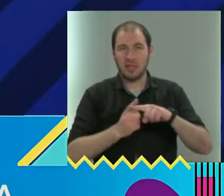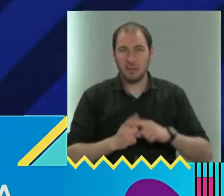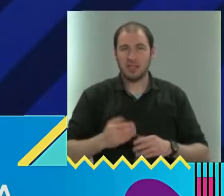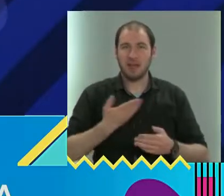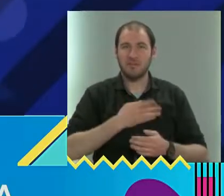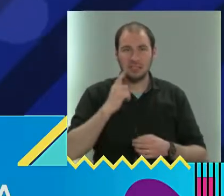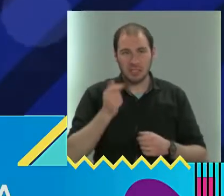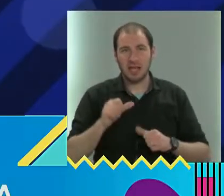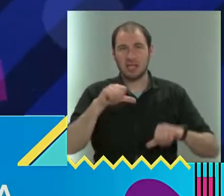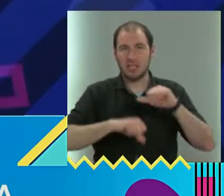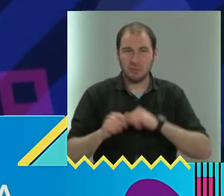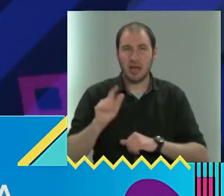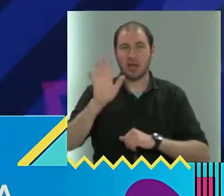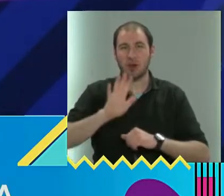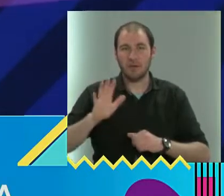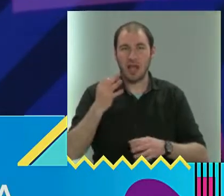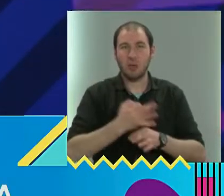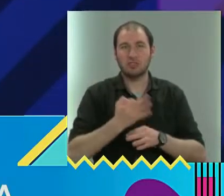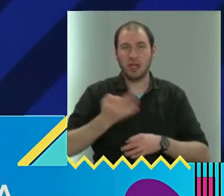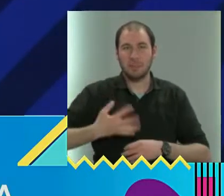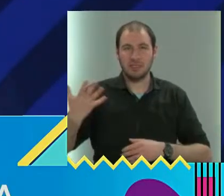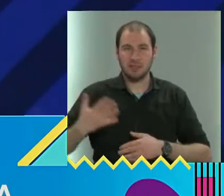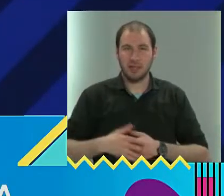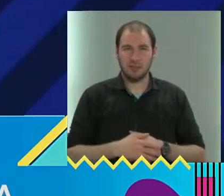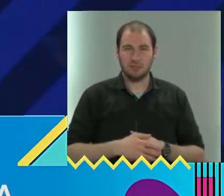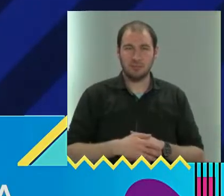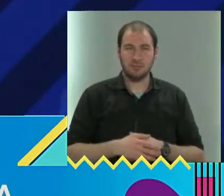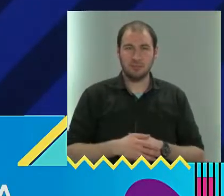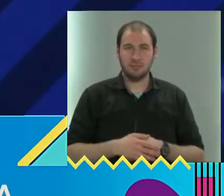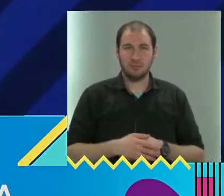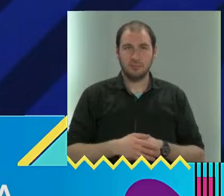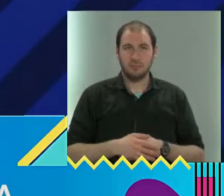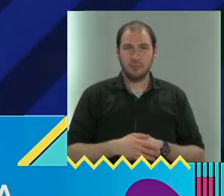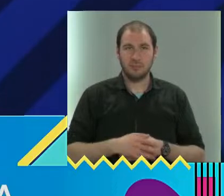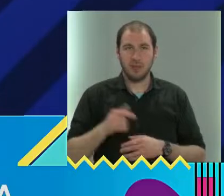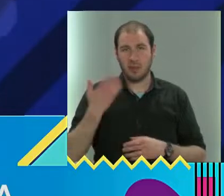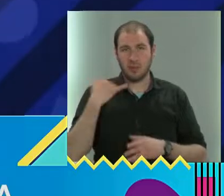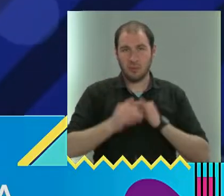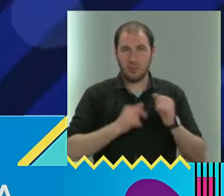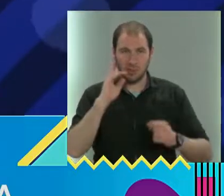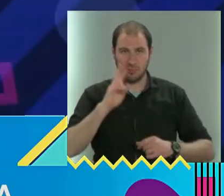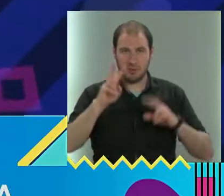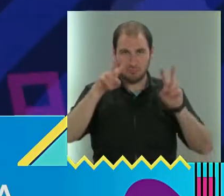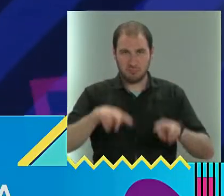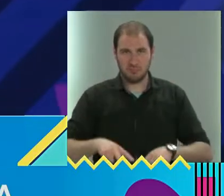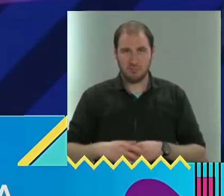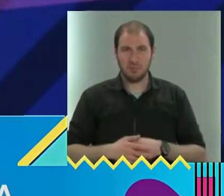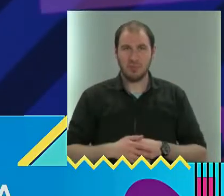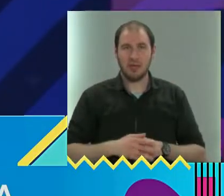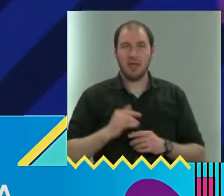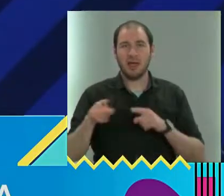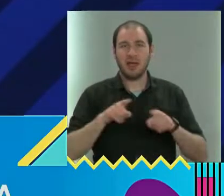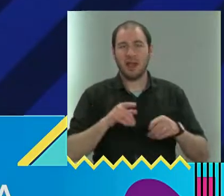matemática, física, química, geografía y educación especial. Las mencionamos, las podemos ver ahí en la placa. Las